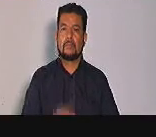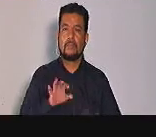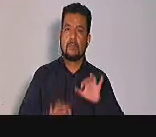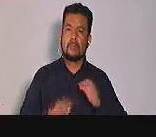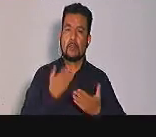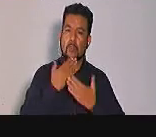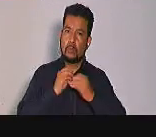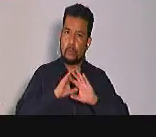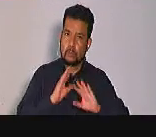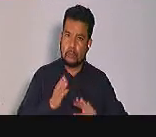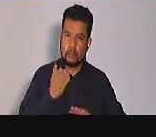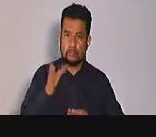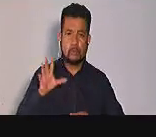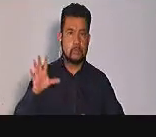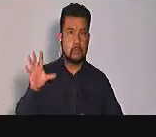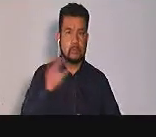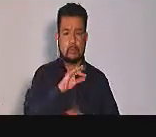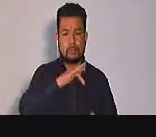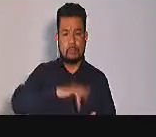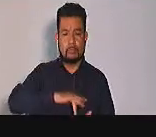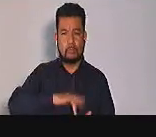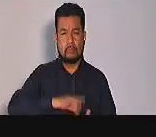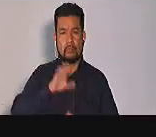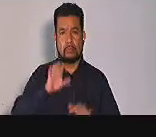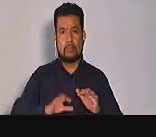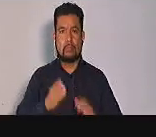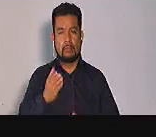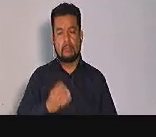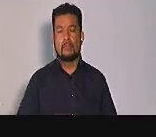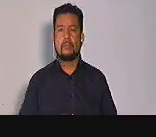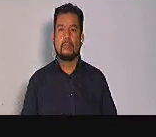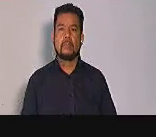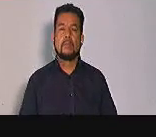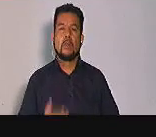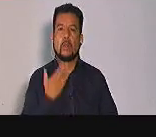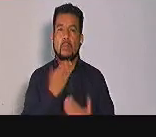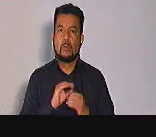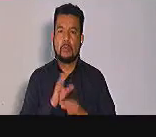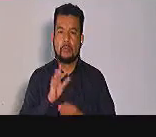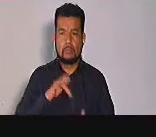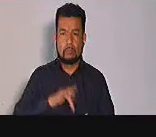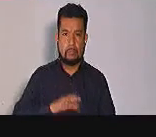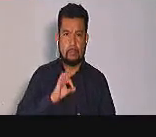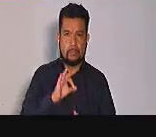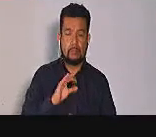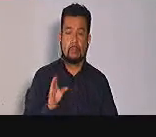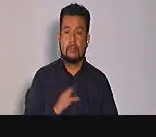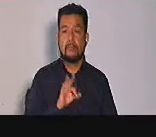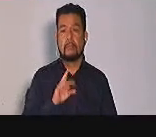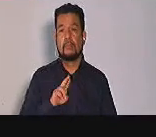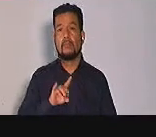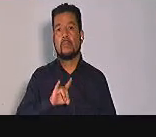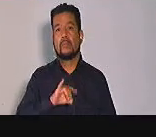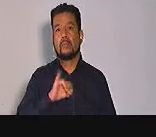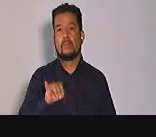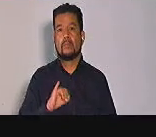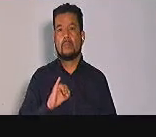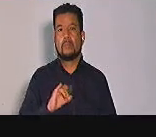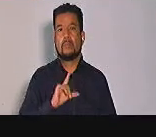Secretario, buenos días para todos, presente, secretario. Concejal Toro, buen día, copiada su asistencia. Trujillo Sendales